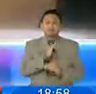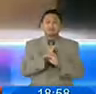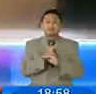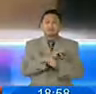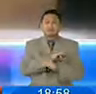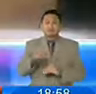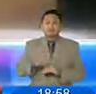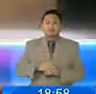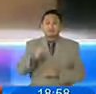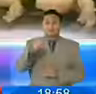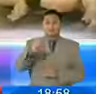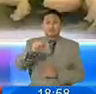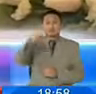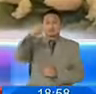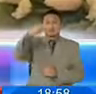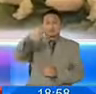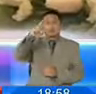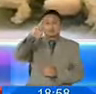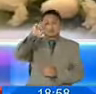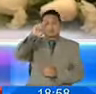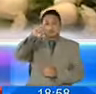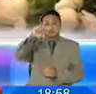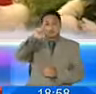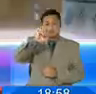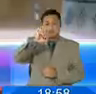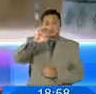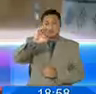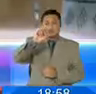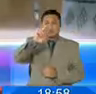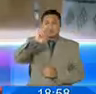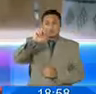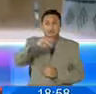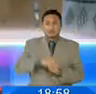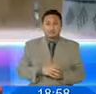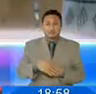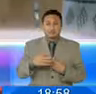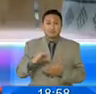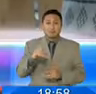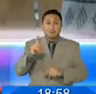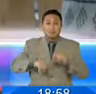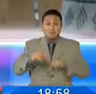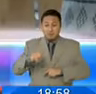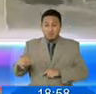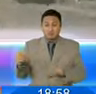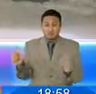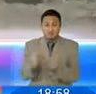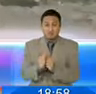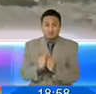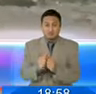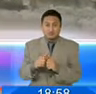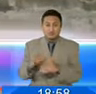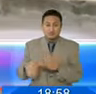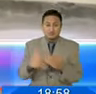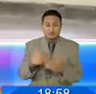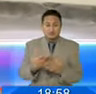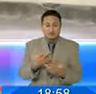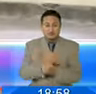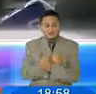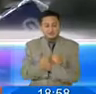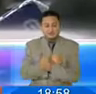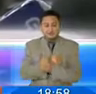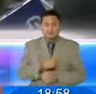parroquia Sagrado Corazón se ultiman detalles para el velorio amigos y compañeros de monseñor llegaron para expresar su